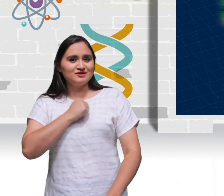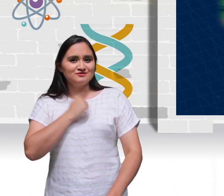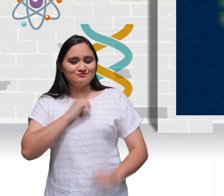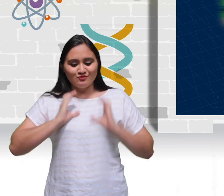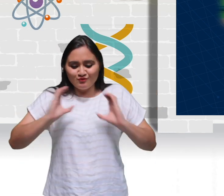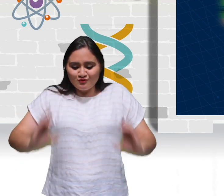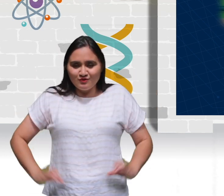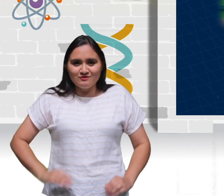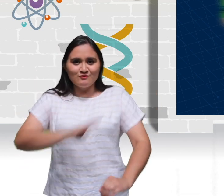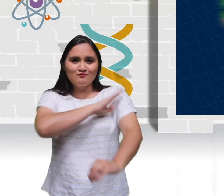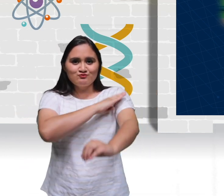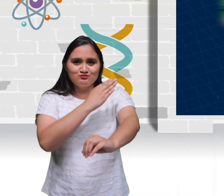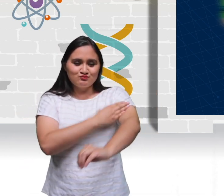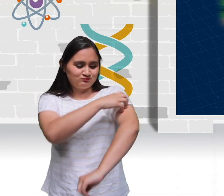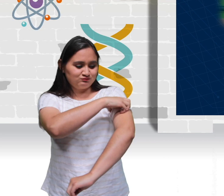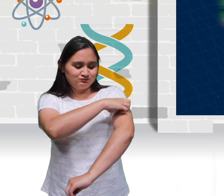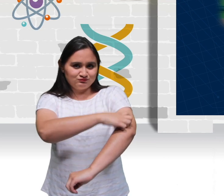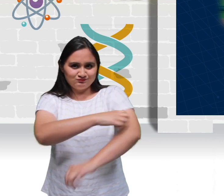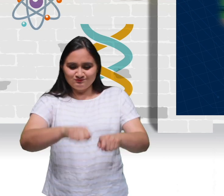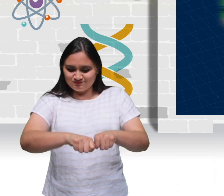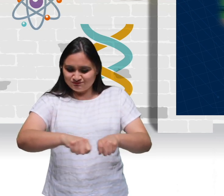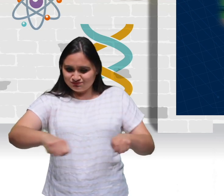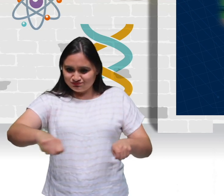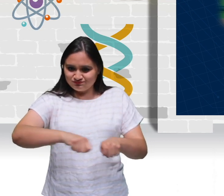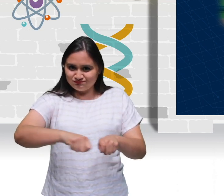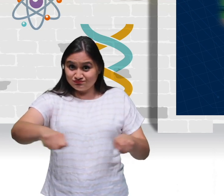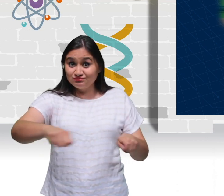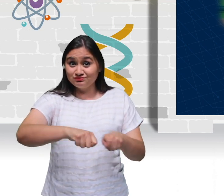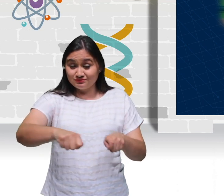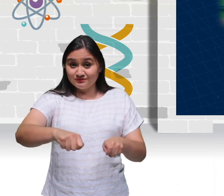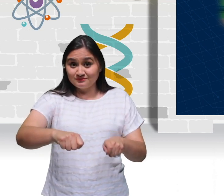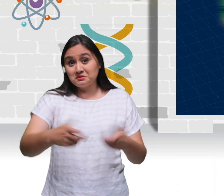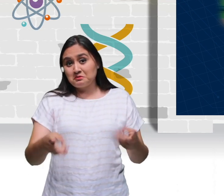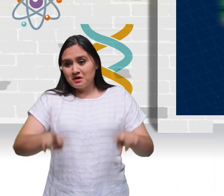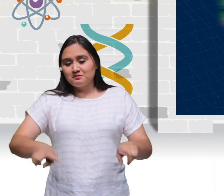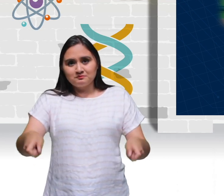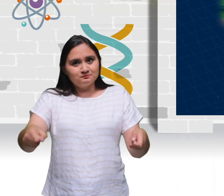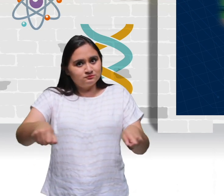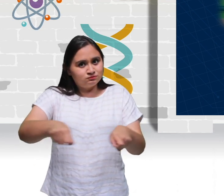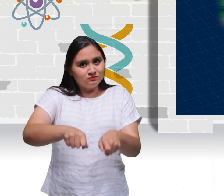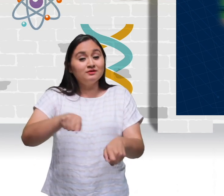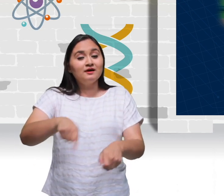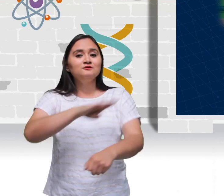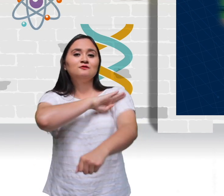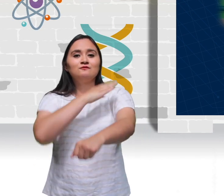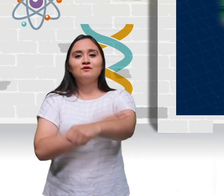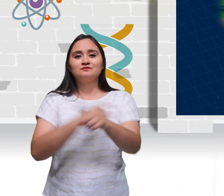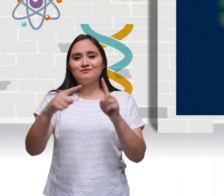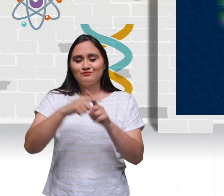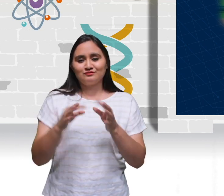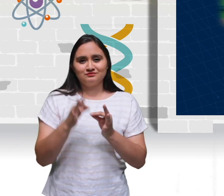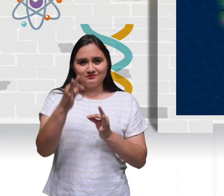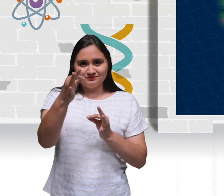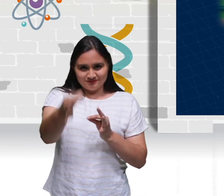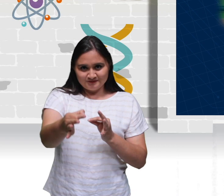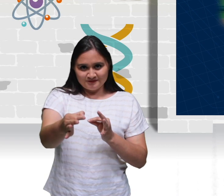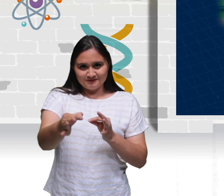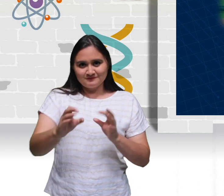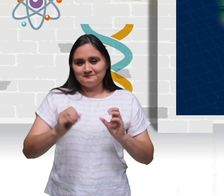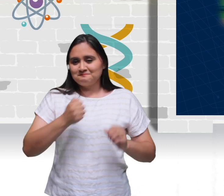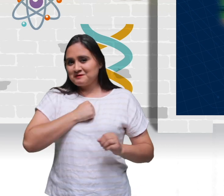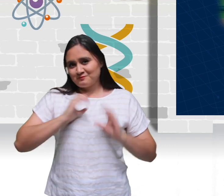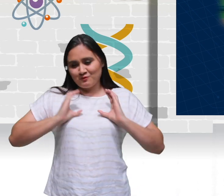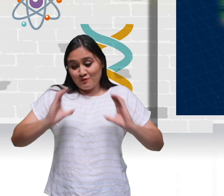los músculos, los cuales se estiran y se contraen. Este trabajo es la fuerza por la distancia en una